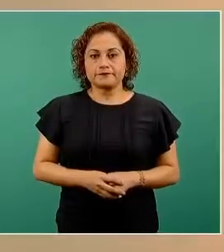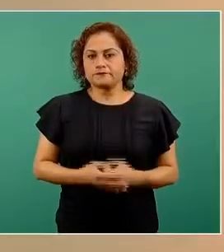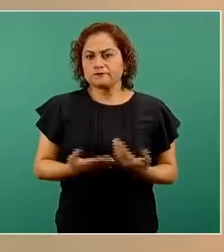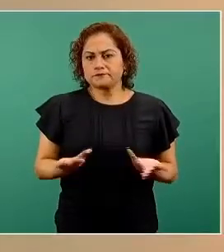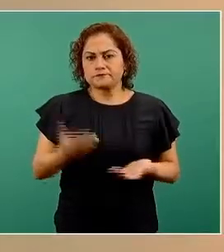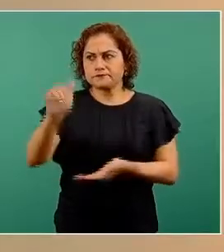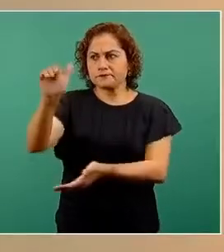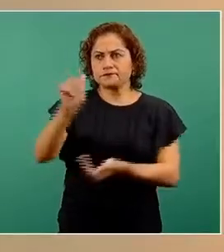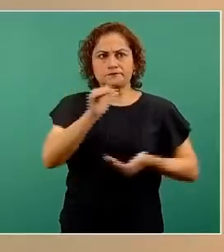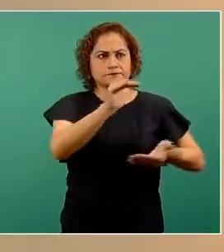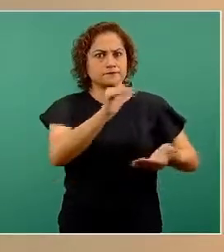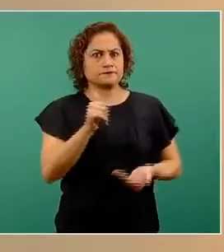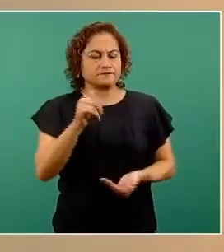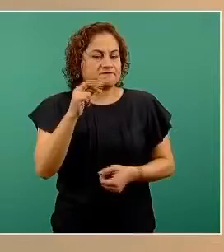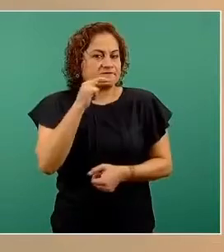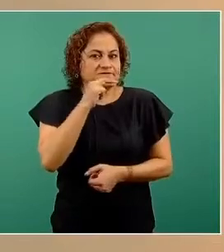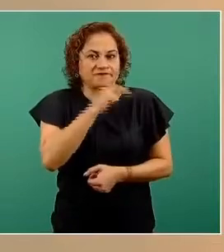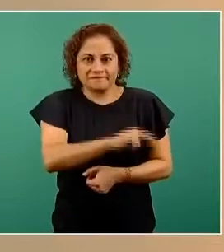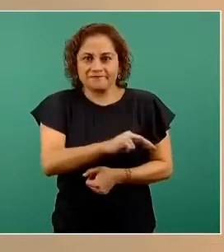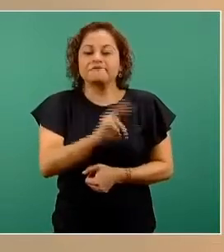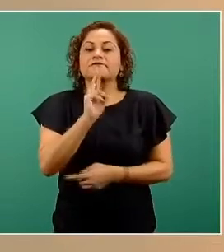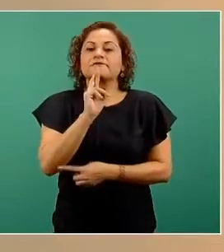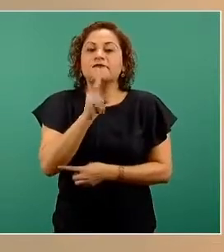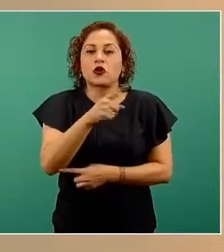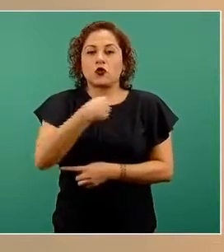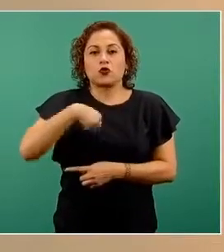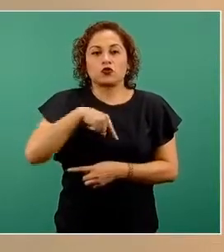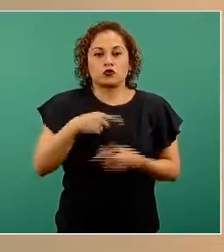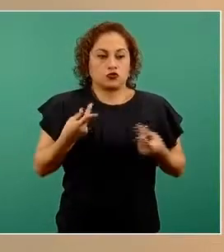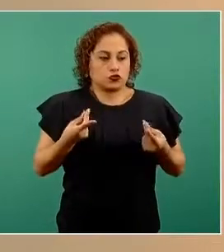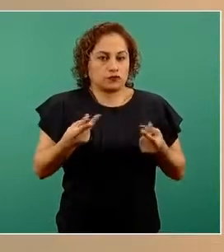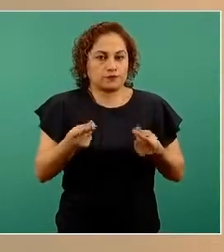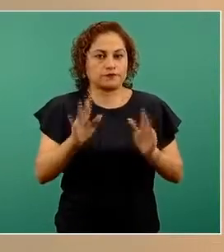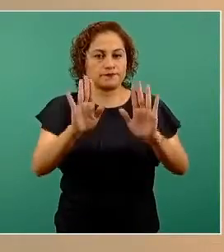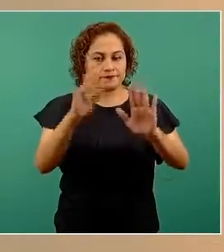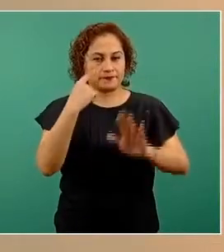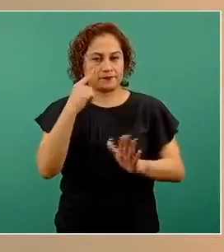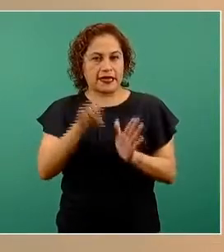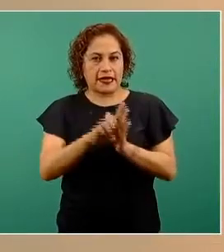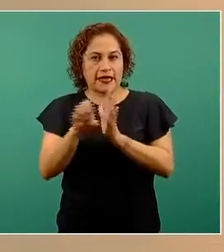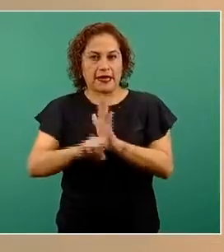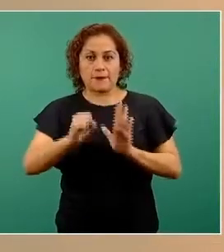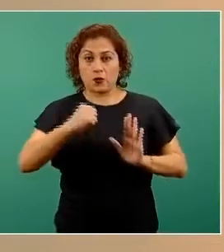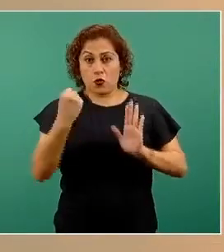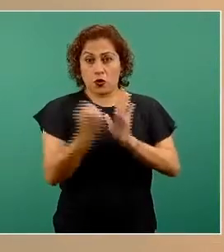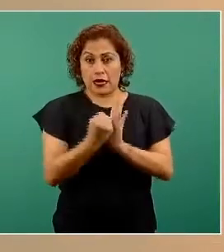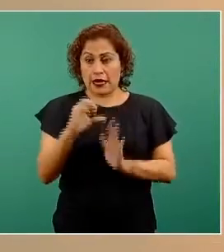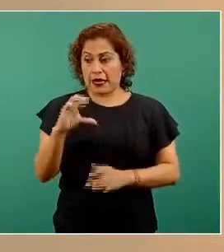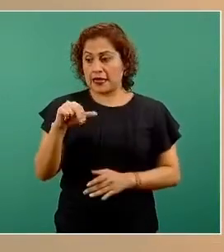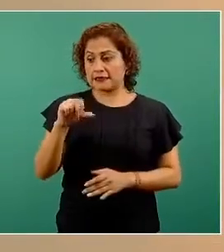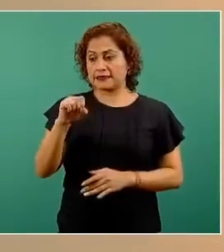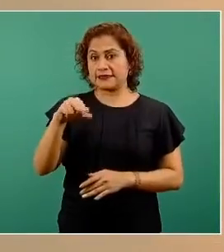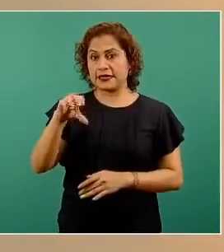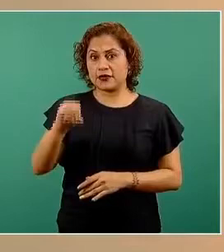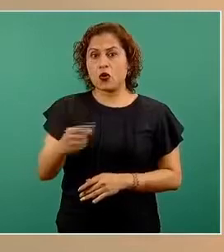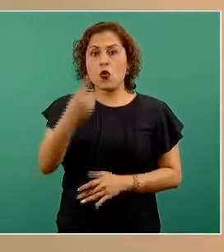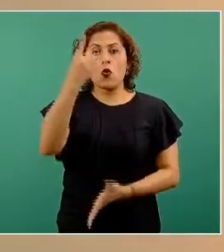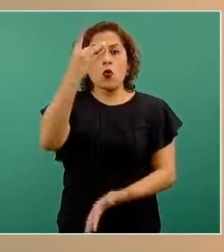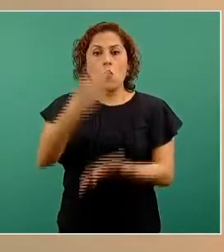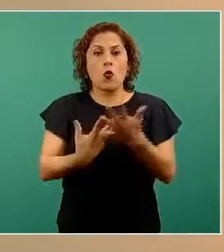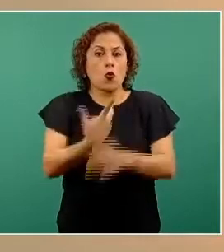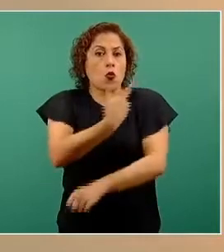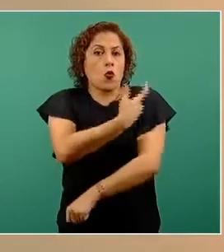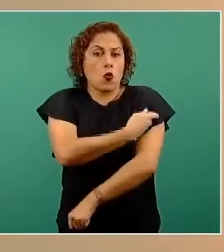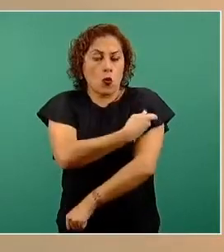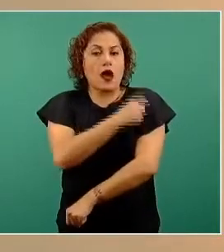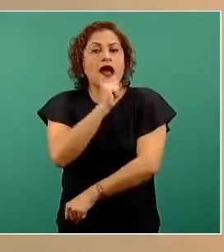una mayor flexibilidad en la parte logística. Ejemplo, vacuna CanSino es una sola dosis, no requiere ultracongelación. Esto